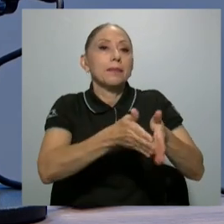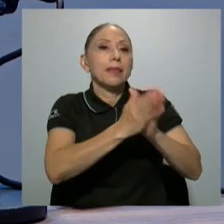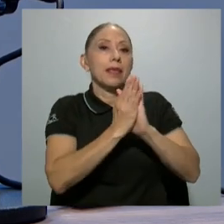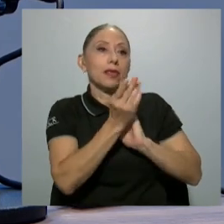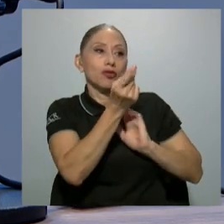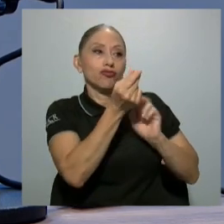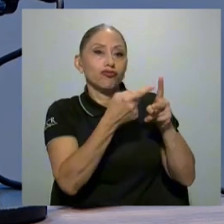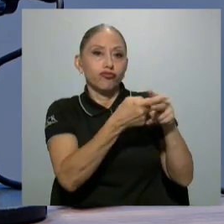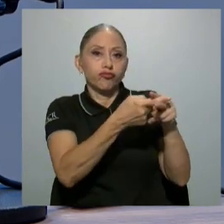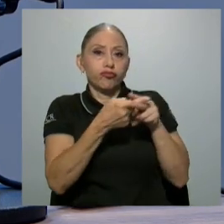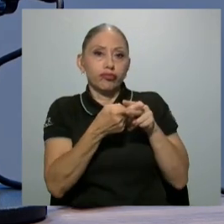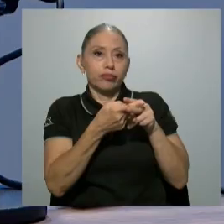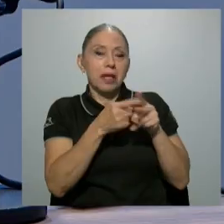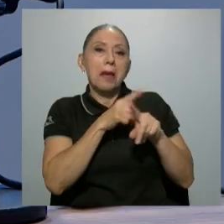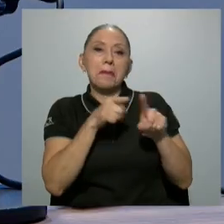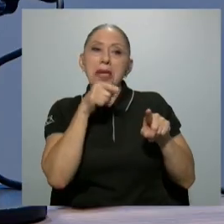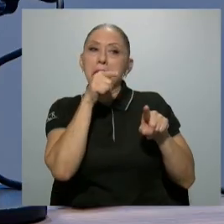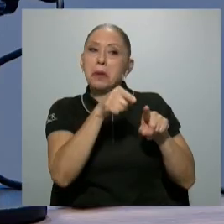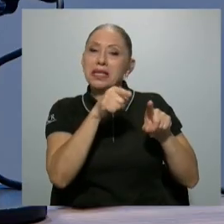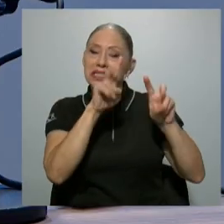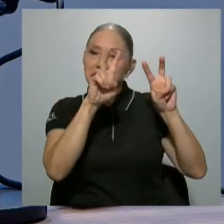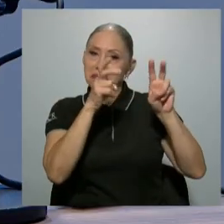tema.